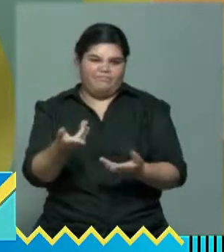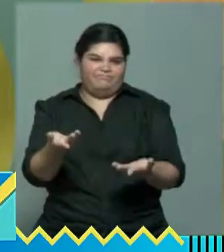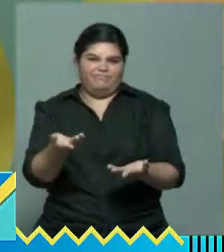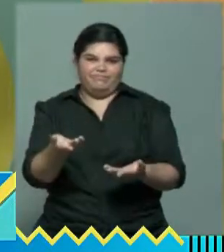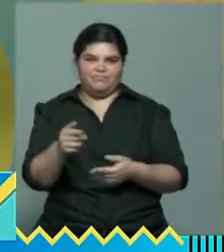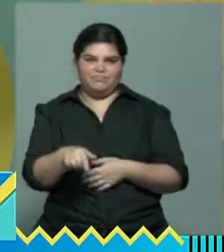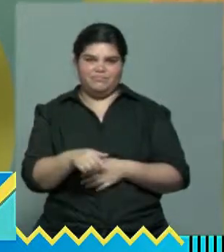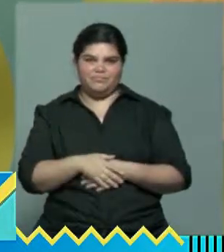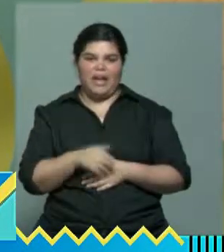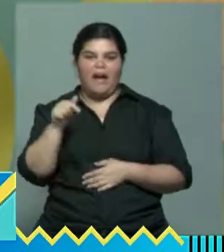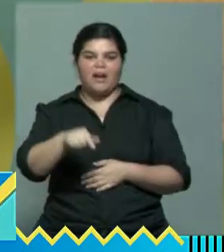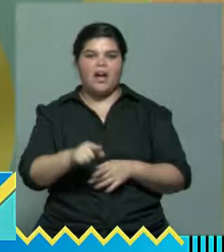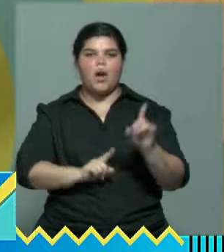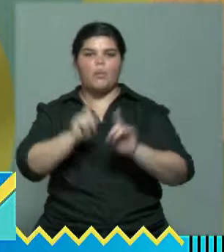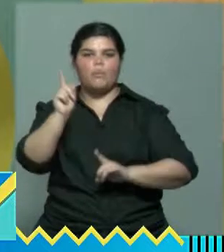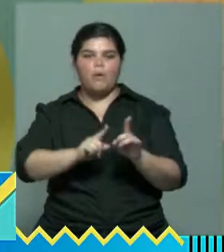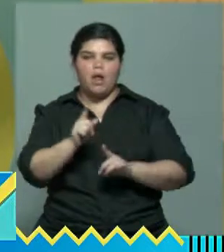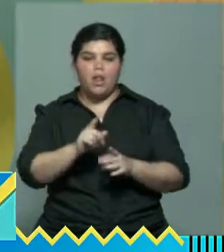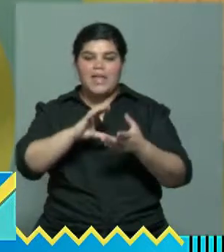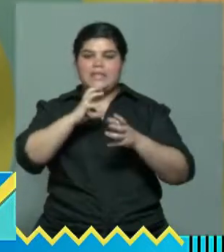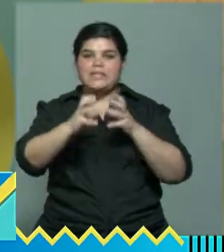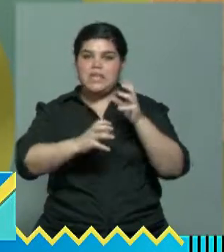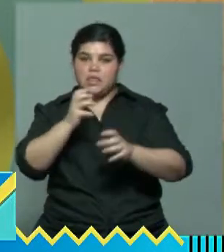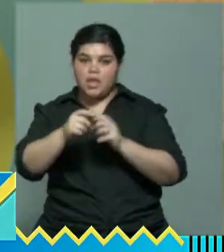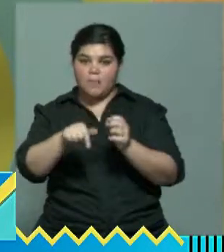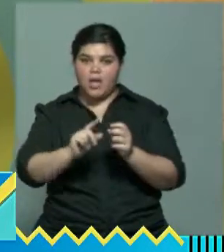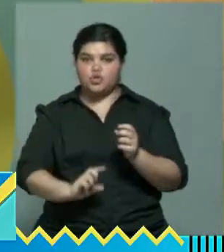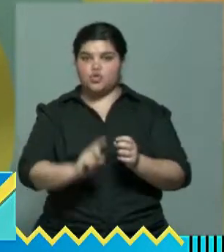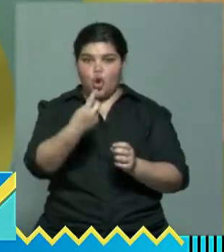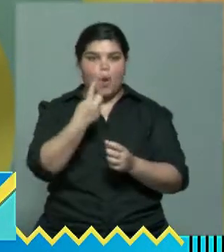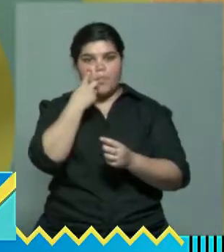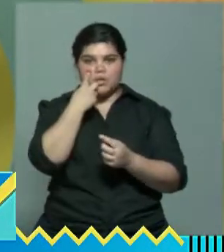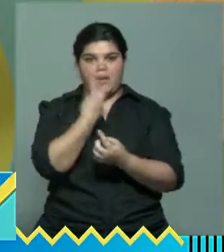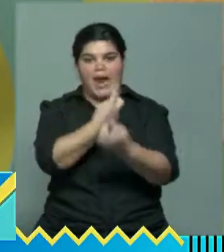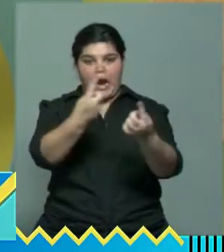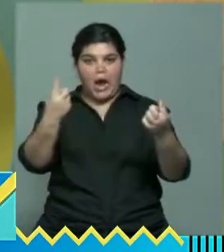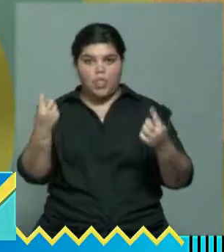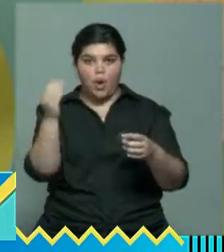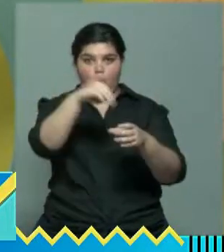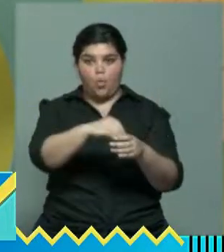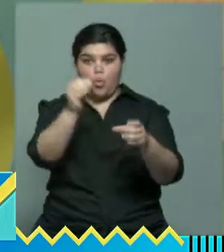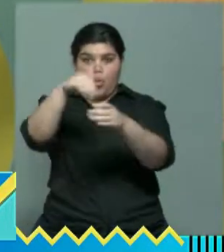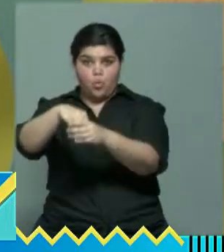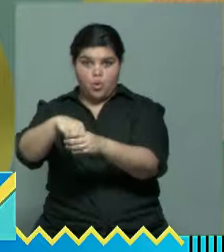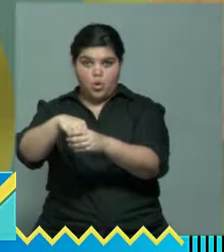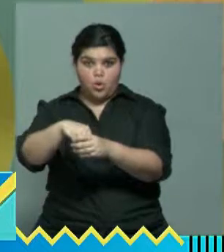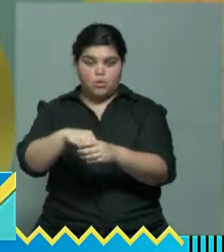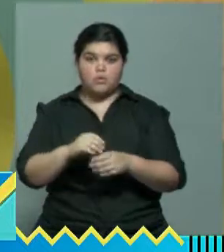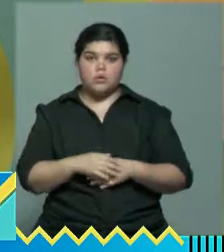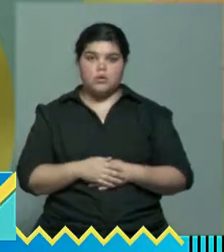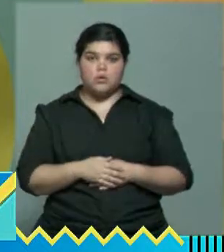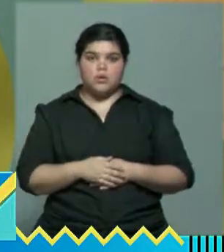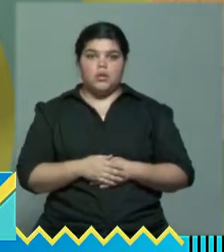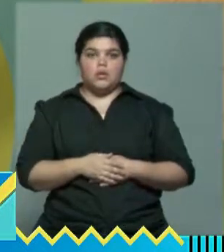hacer acá justamente que a través de ese sistema que sea sustentable en cada uno, autosustentable en cada uno de los departamentos,